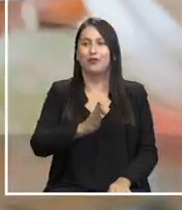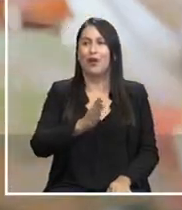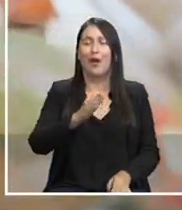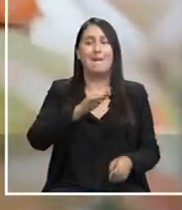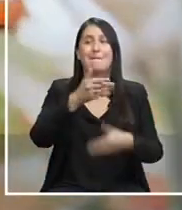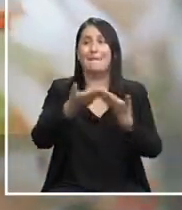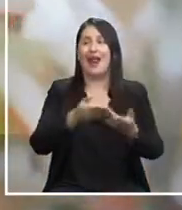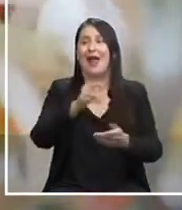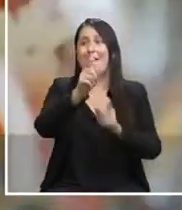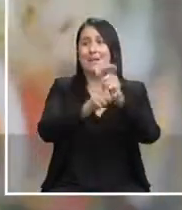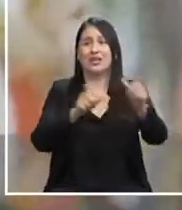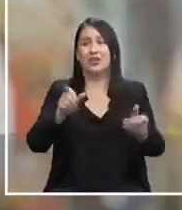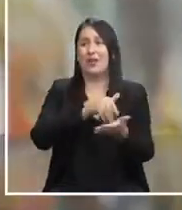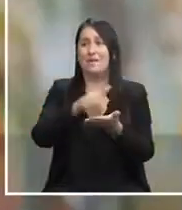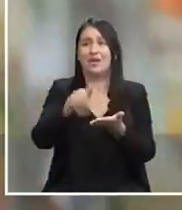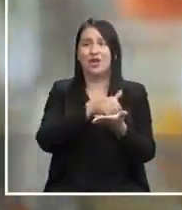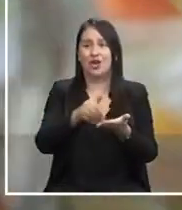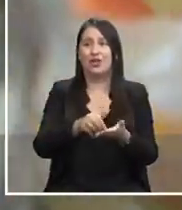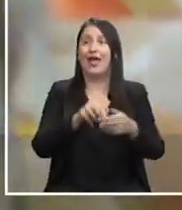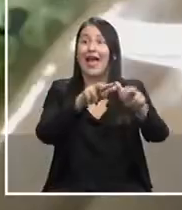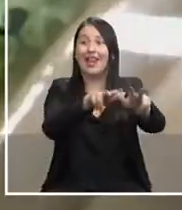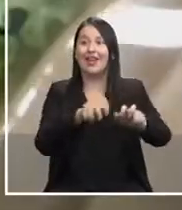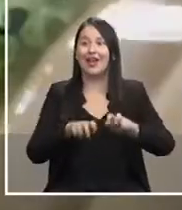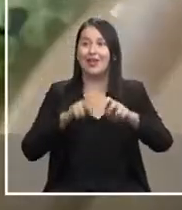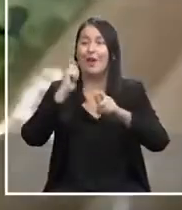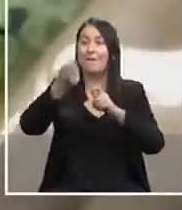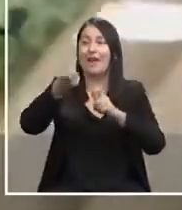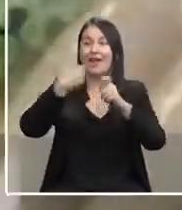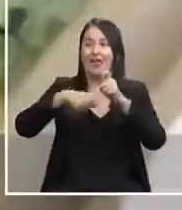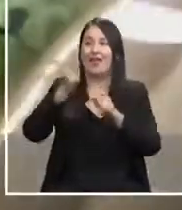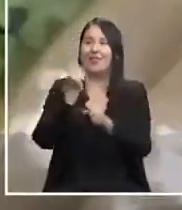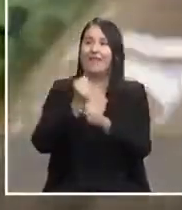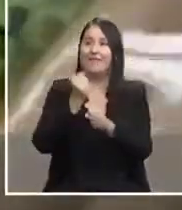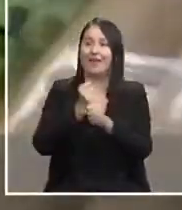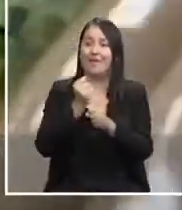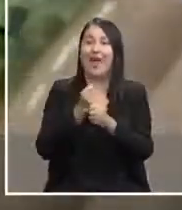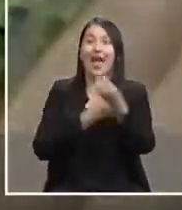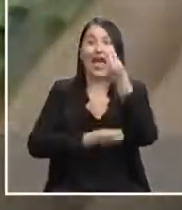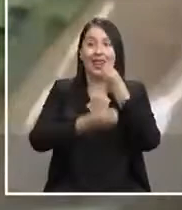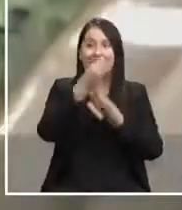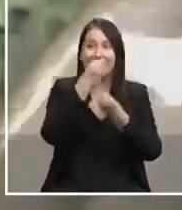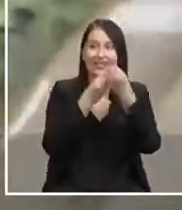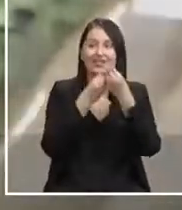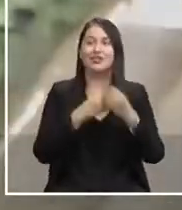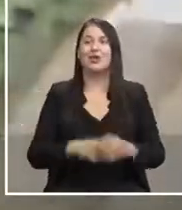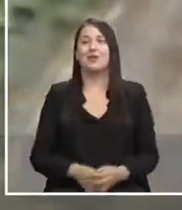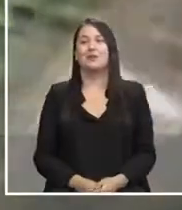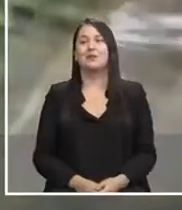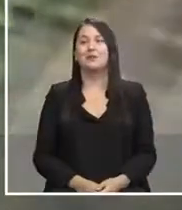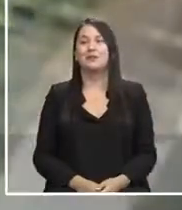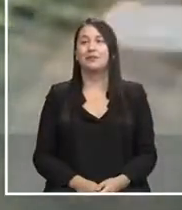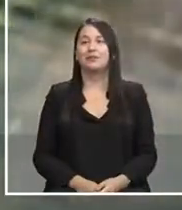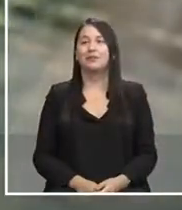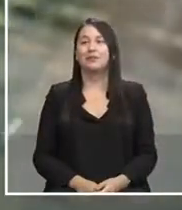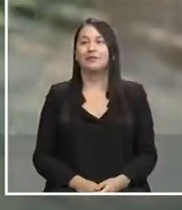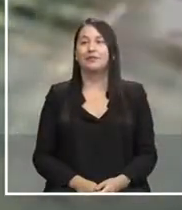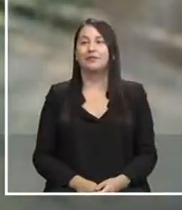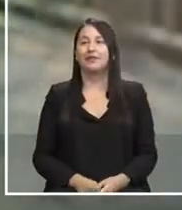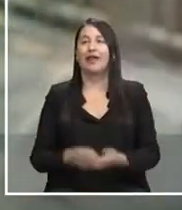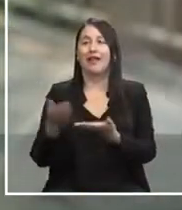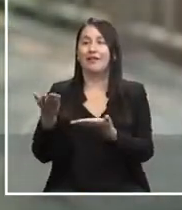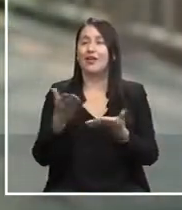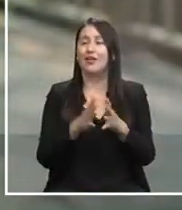personas. Agricultores, pescadores, trabajadores de la alimentación. Viene con increíbles